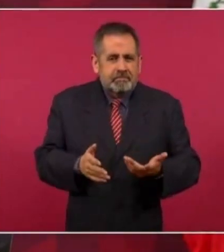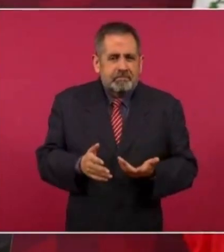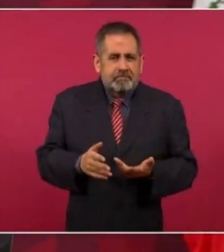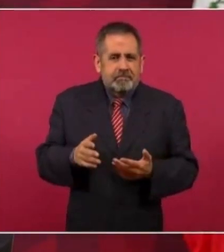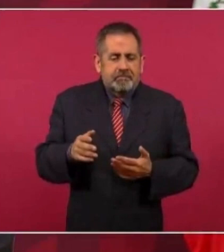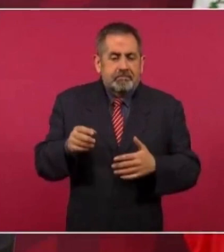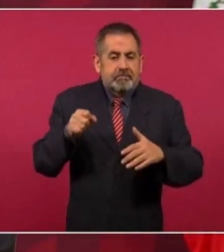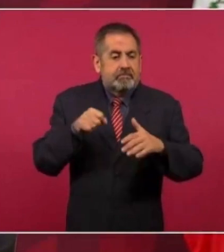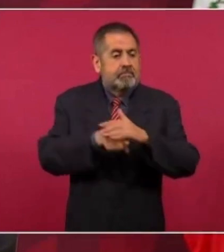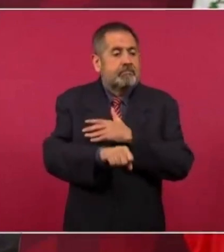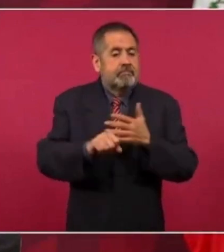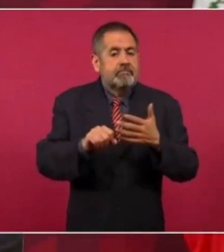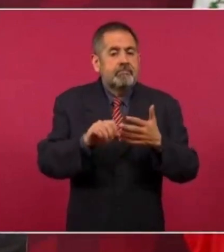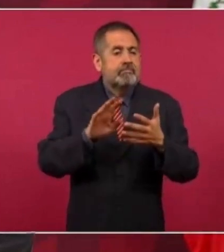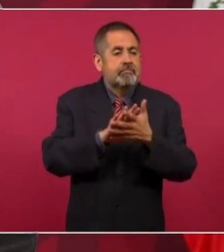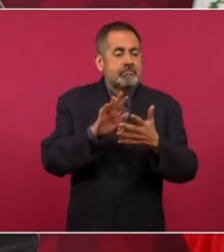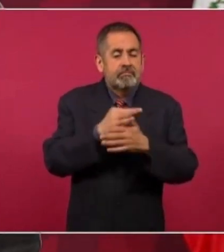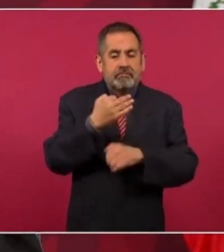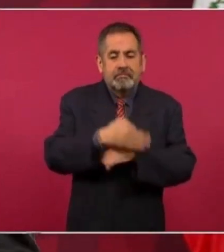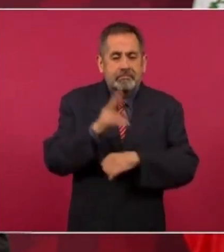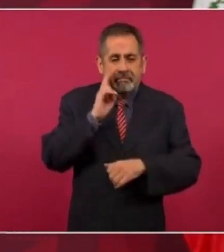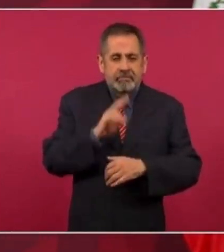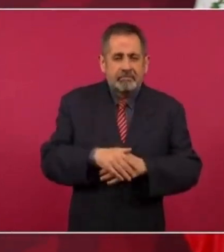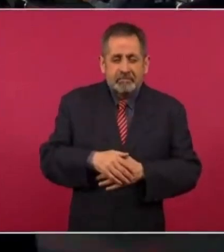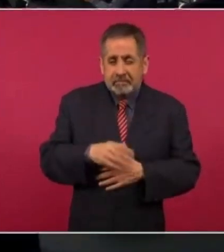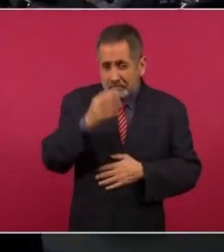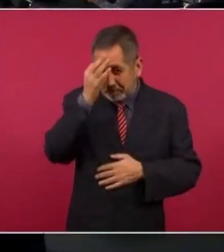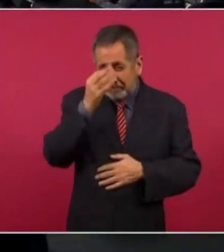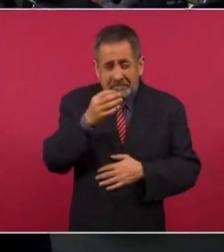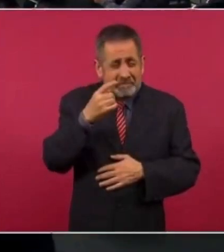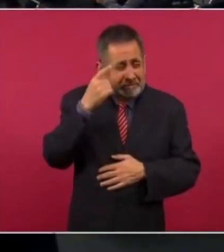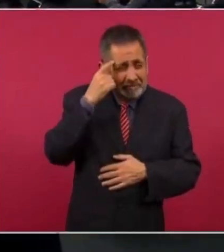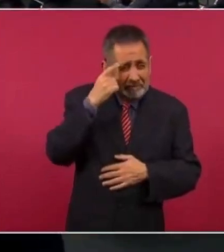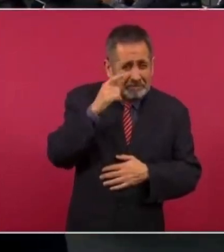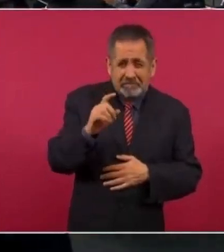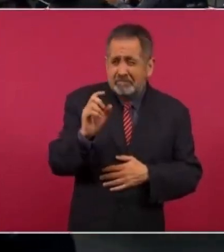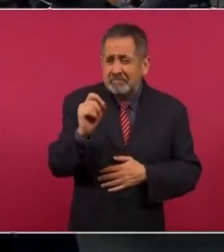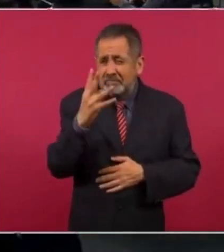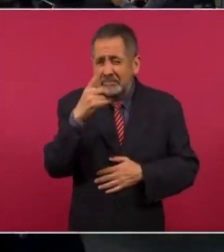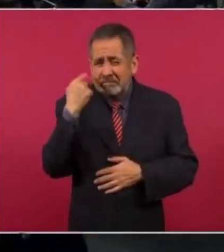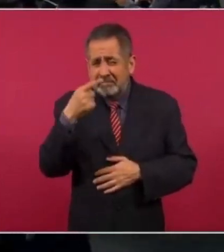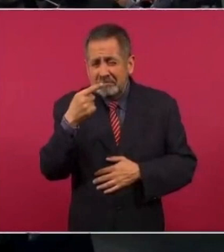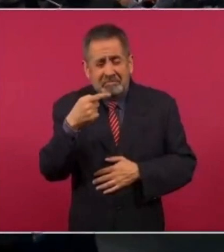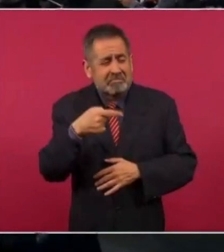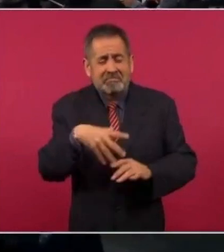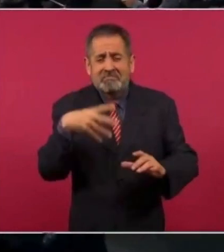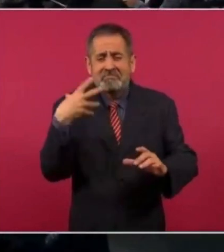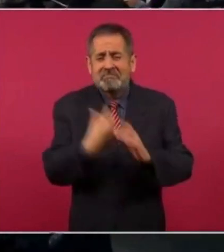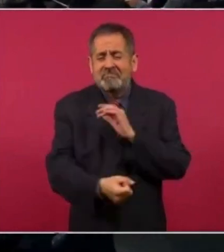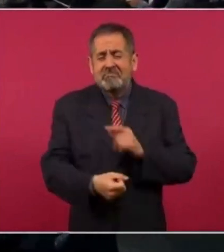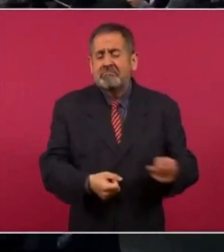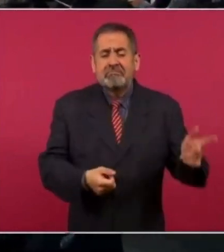preventiva. Imagínense 24 horas a ver el juez